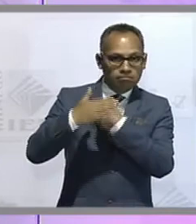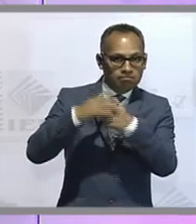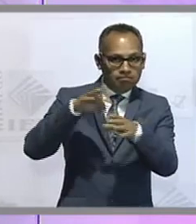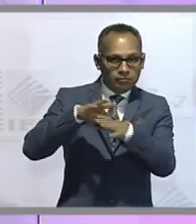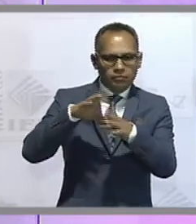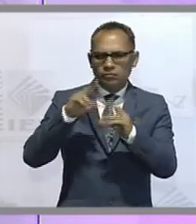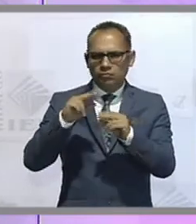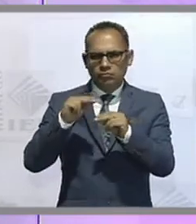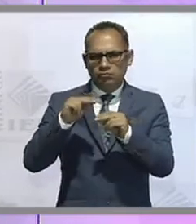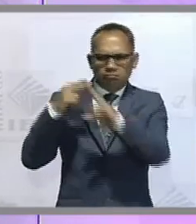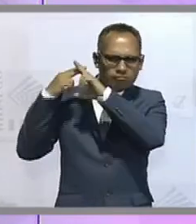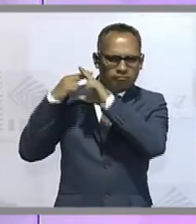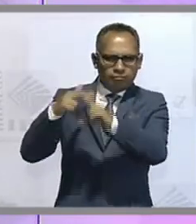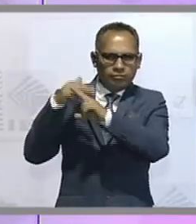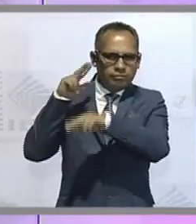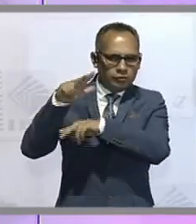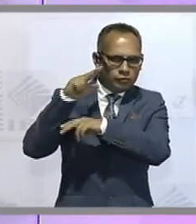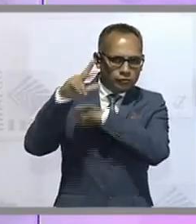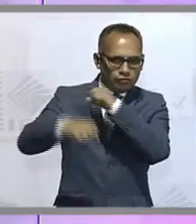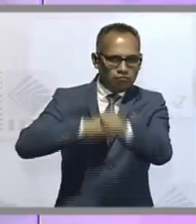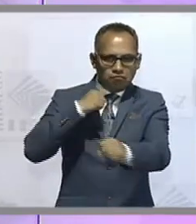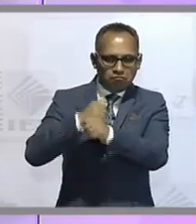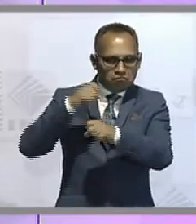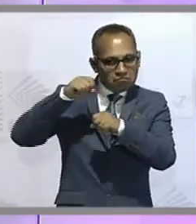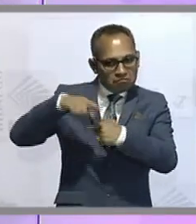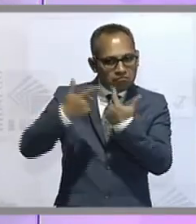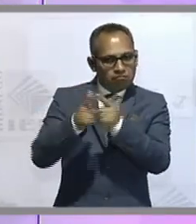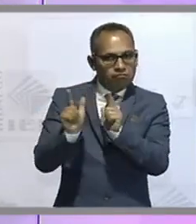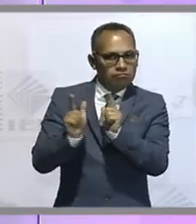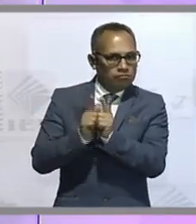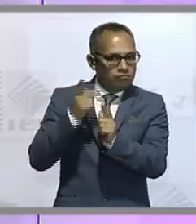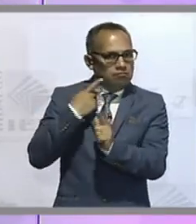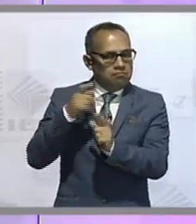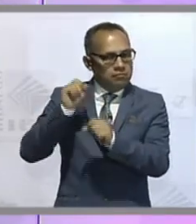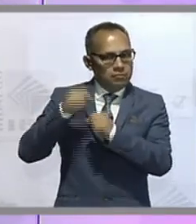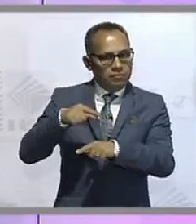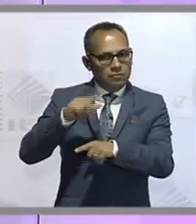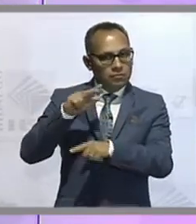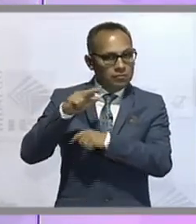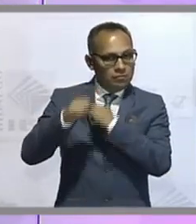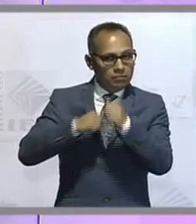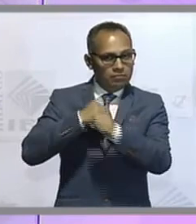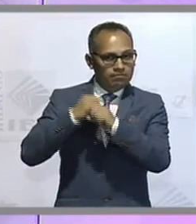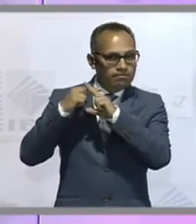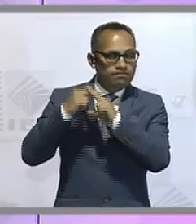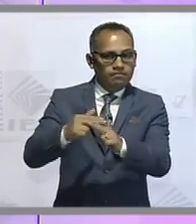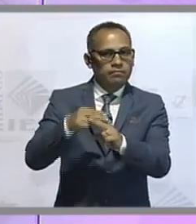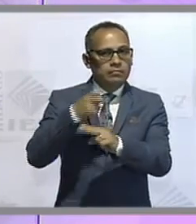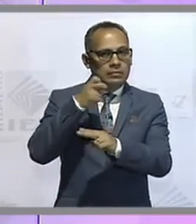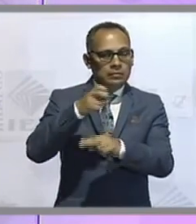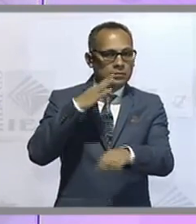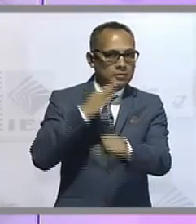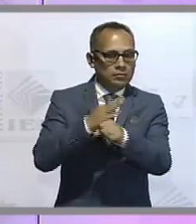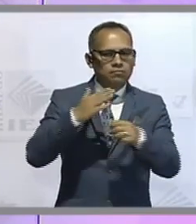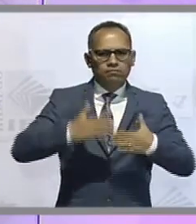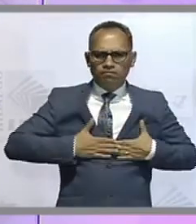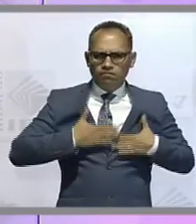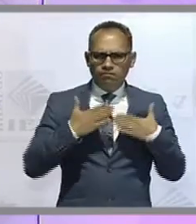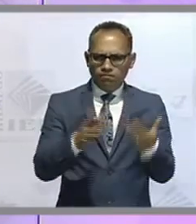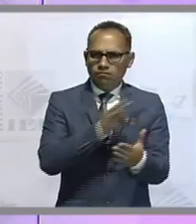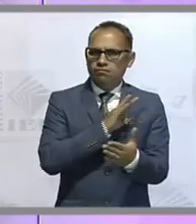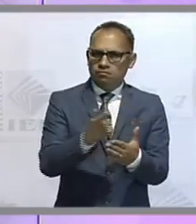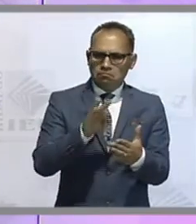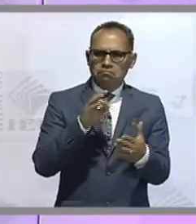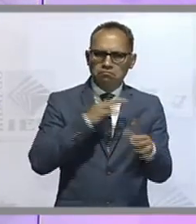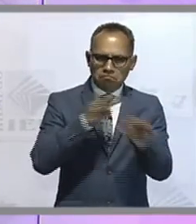estado desde hace 18 años que militó en el partido y estoy convencido de que sólo así como ganaremos la confianza y sobre